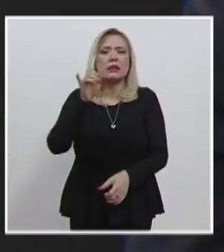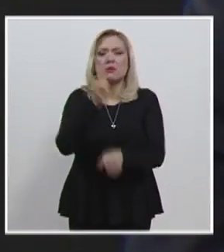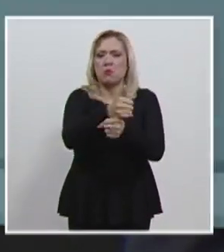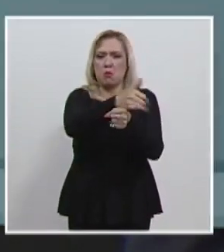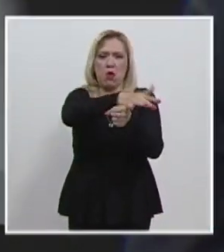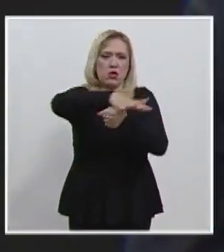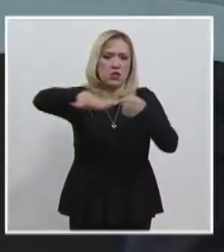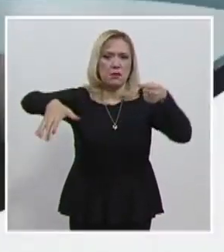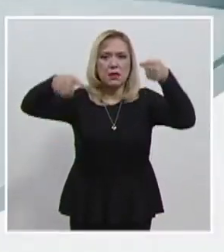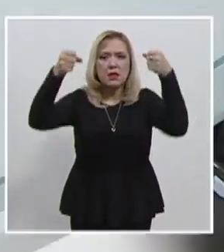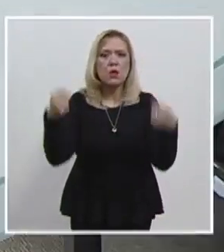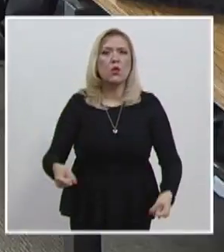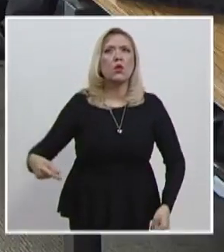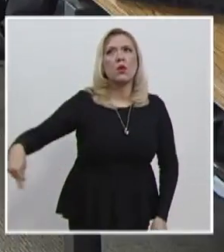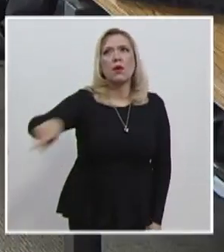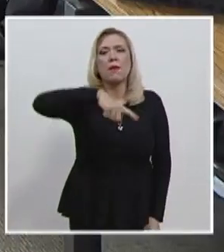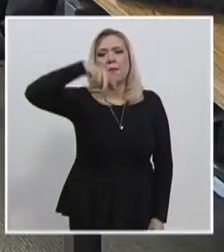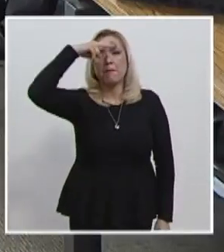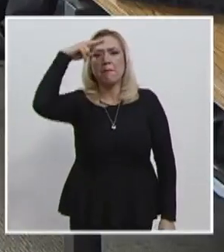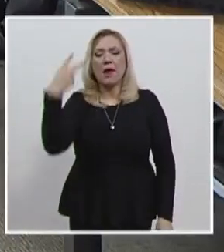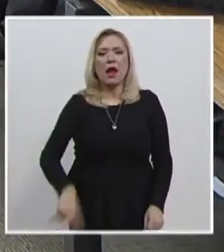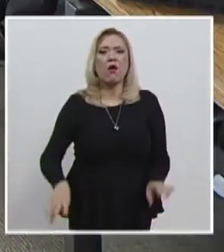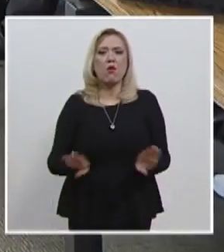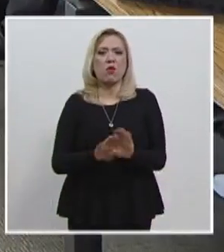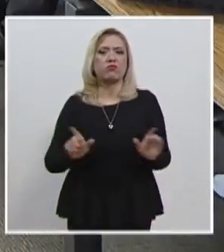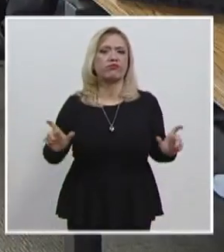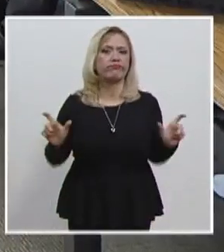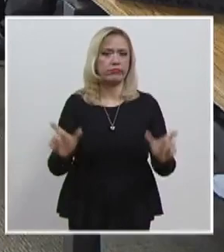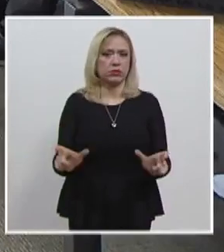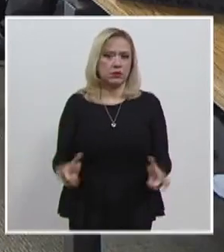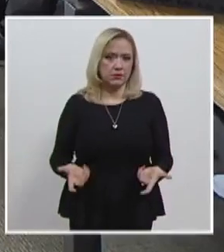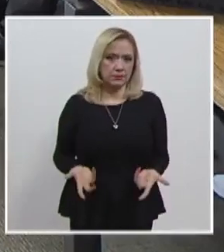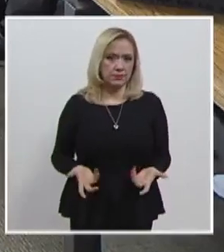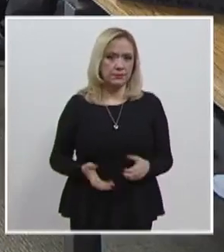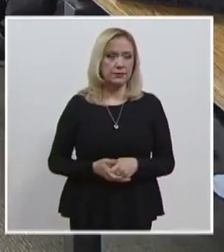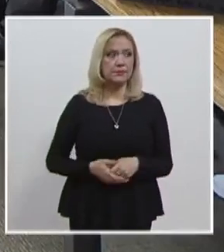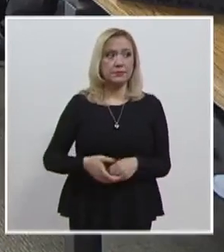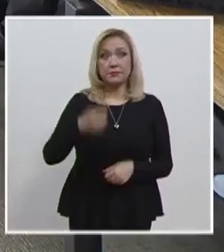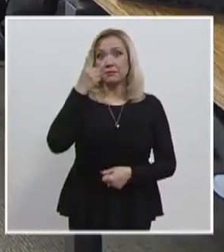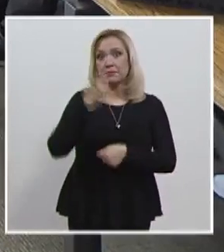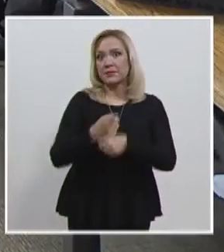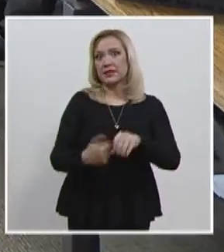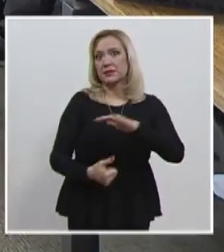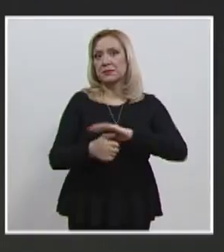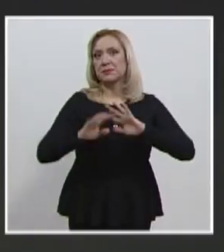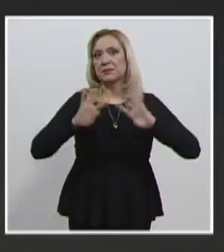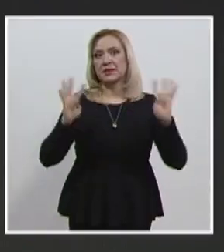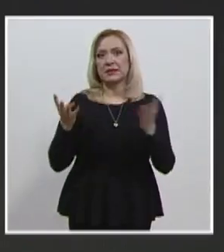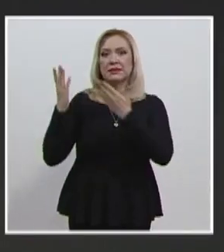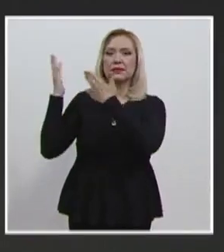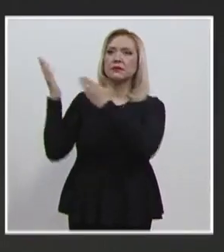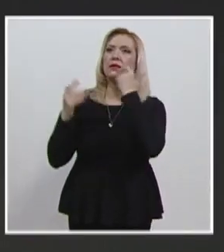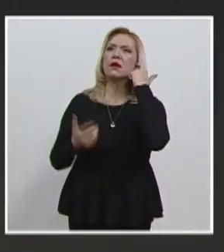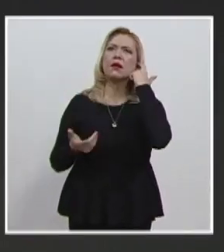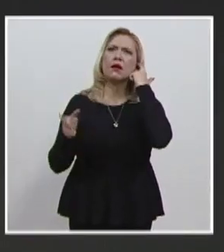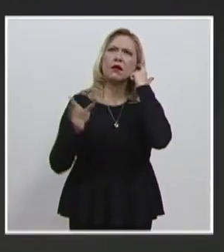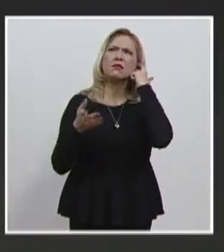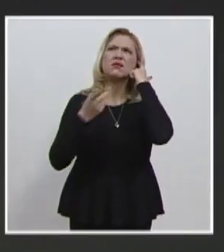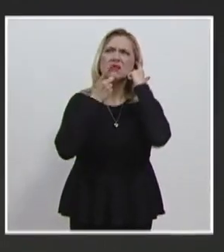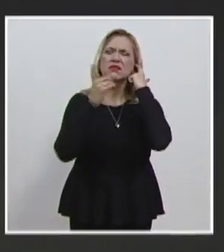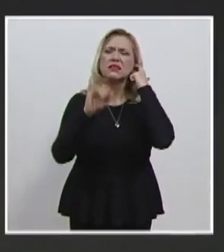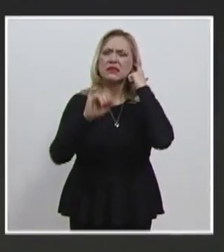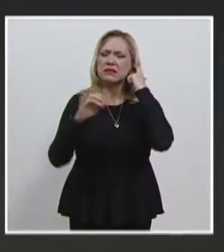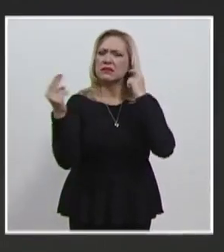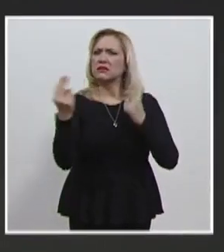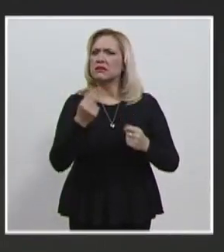este país en la primera mesa de trabajo de este congreso internacional se destacó la importancia de garantizar plenamente la